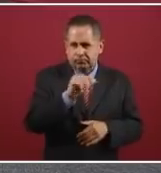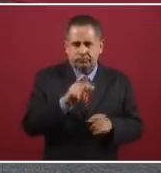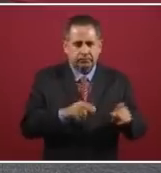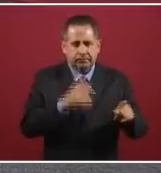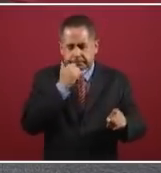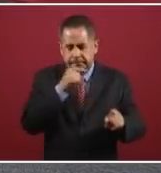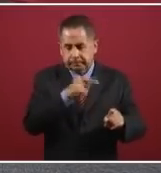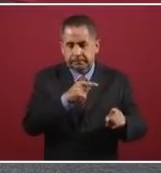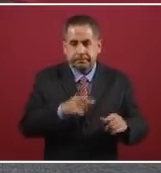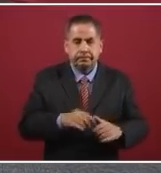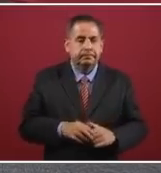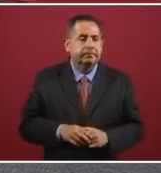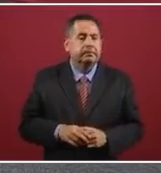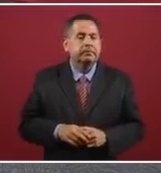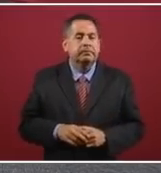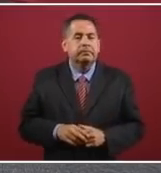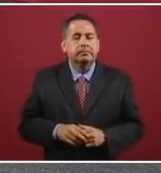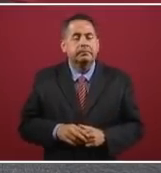Santa Lucía,